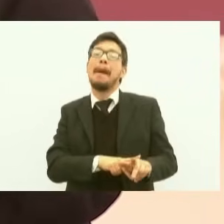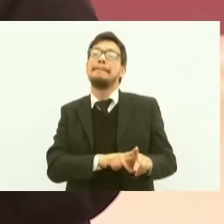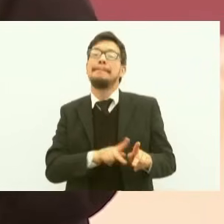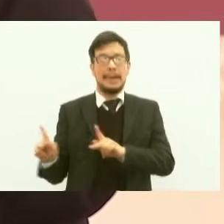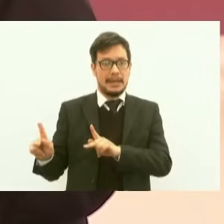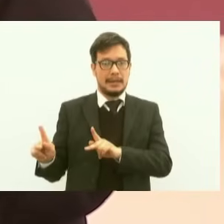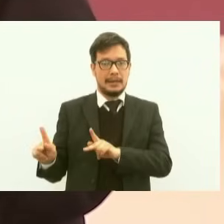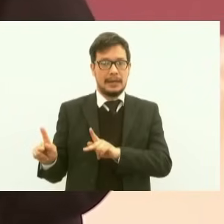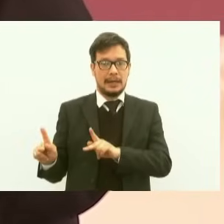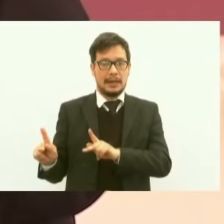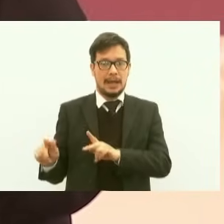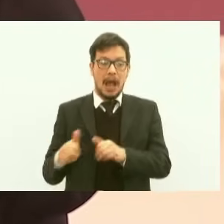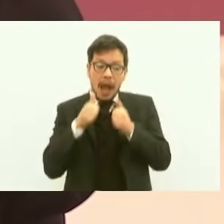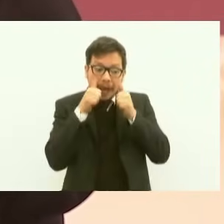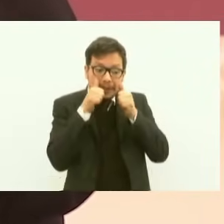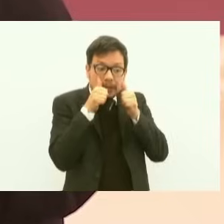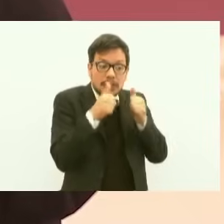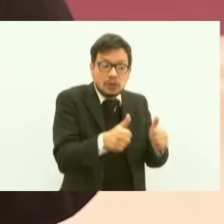manera